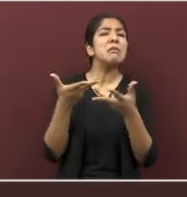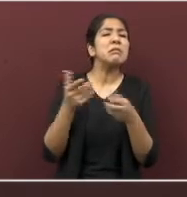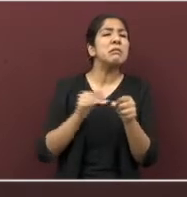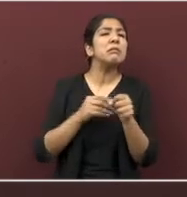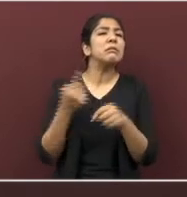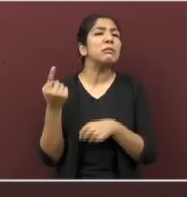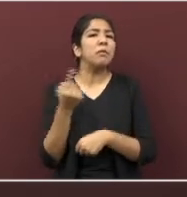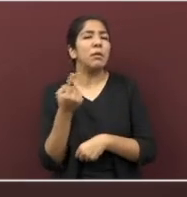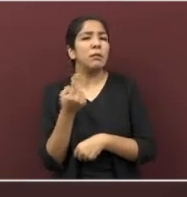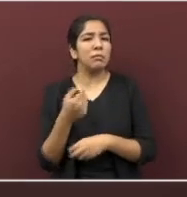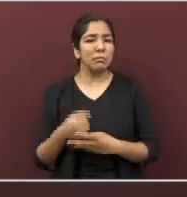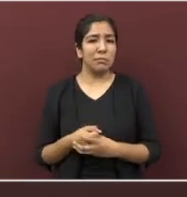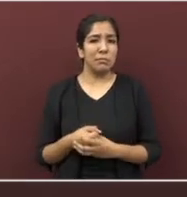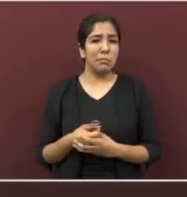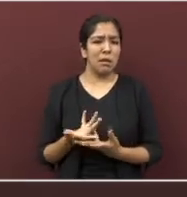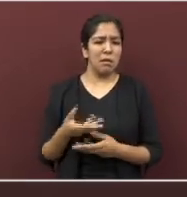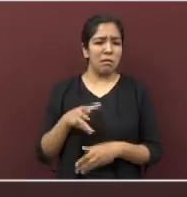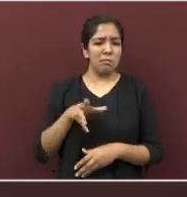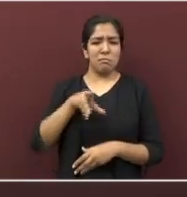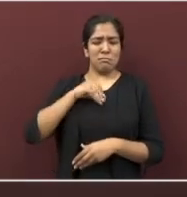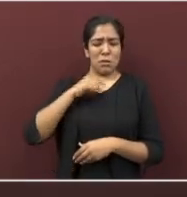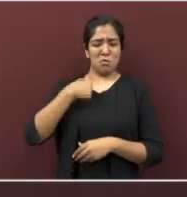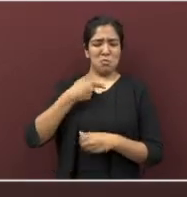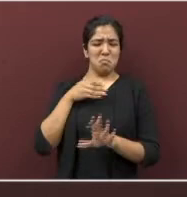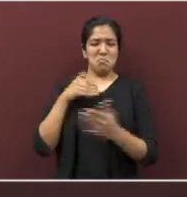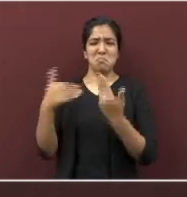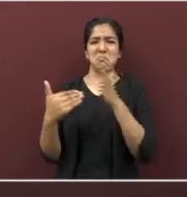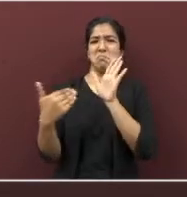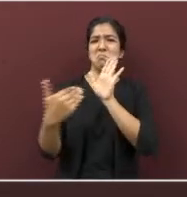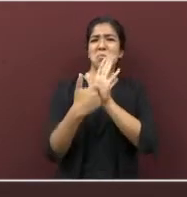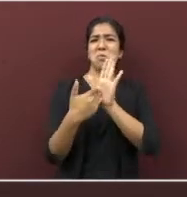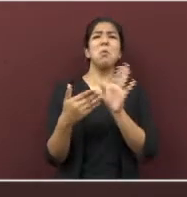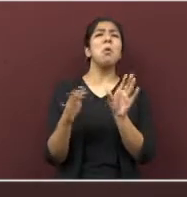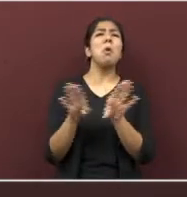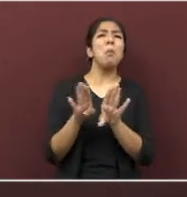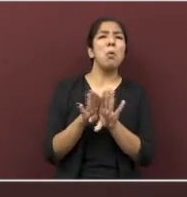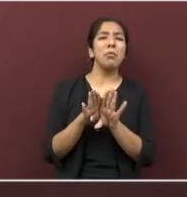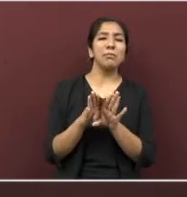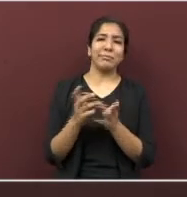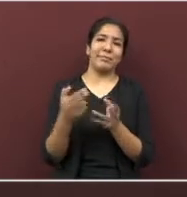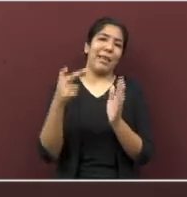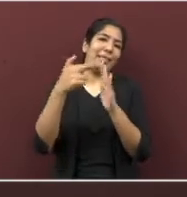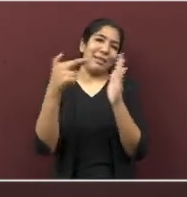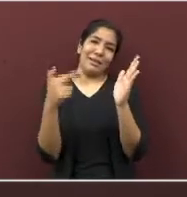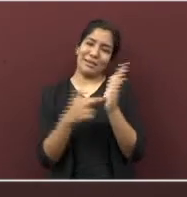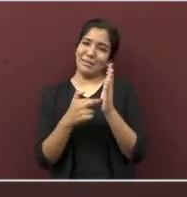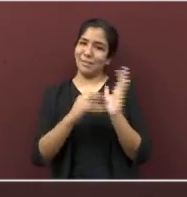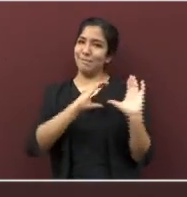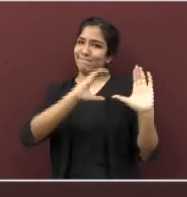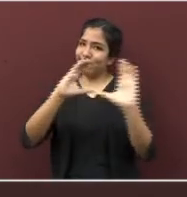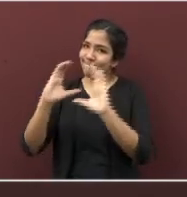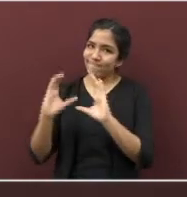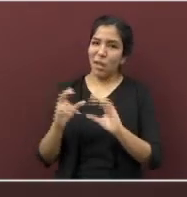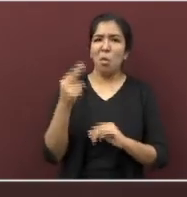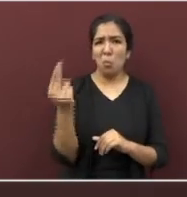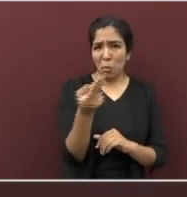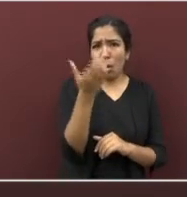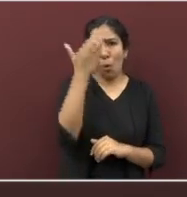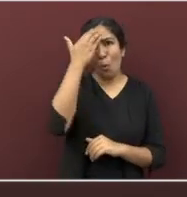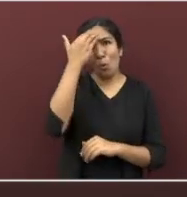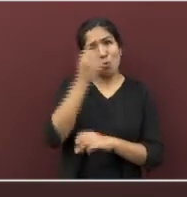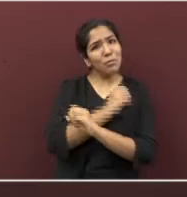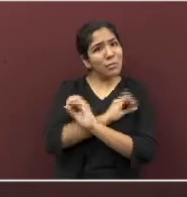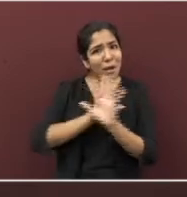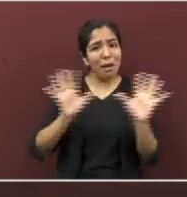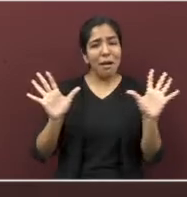contagien pues son las medidas de protección sanitaria ustedes las conocen perfectamente el uso